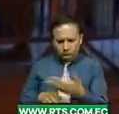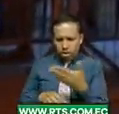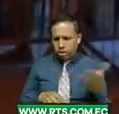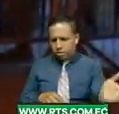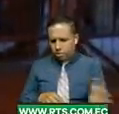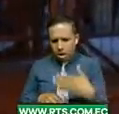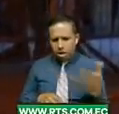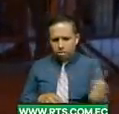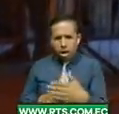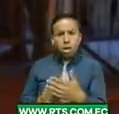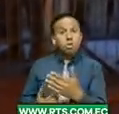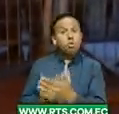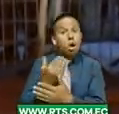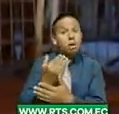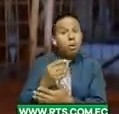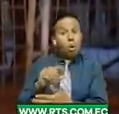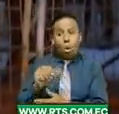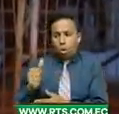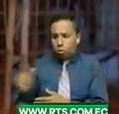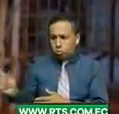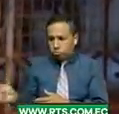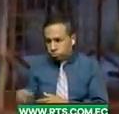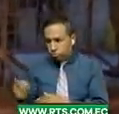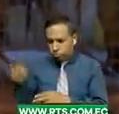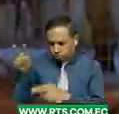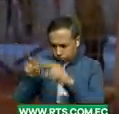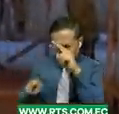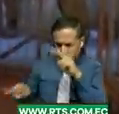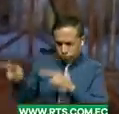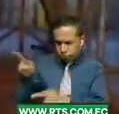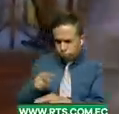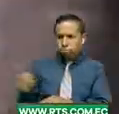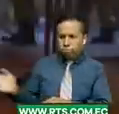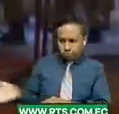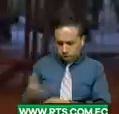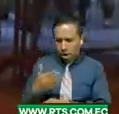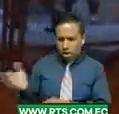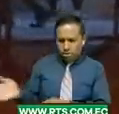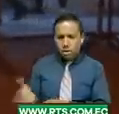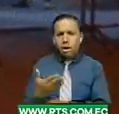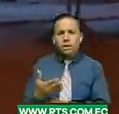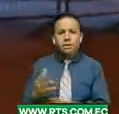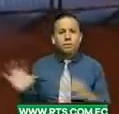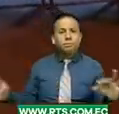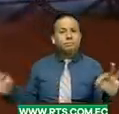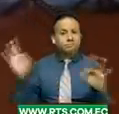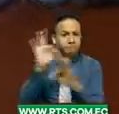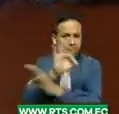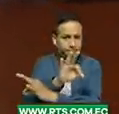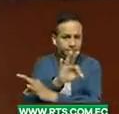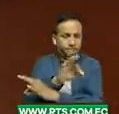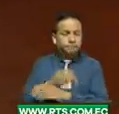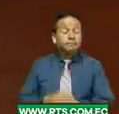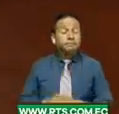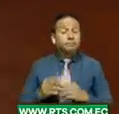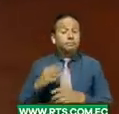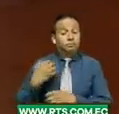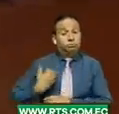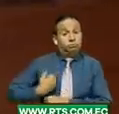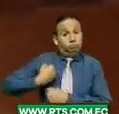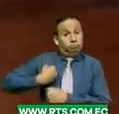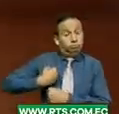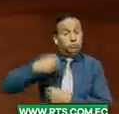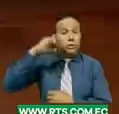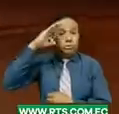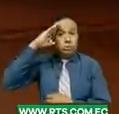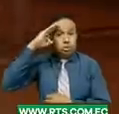revisan no son los policías, sino los militares, que es lo que se observa en este momento y es lo